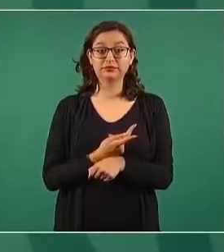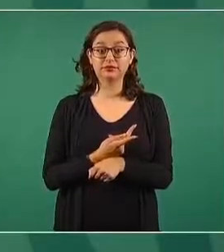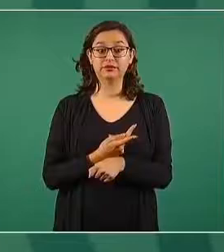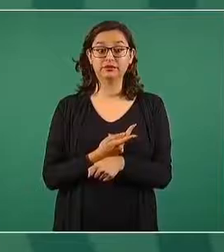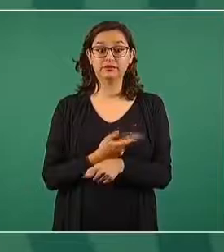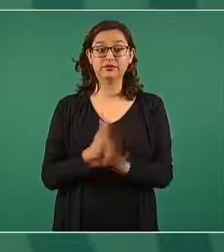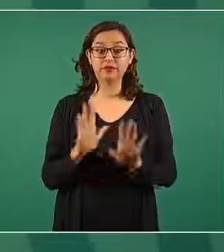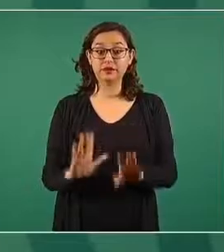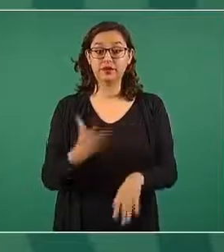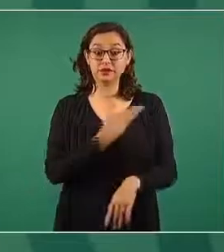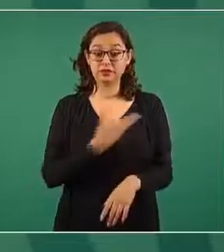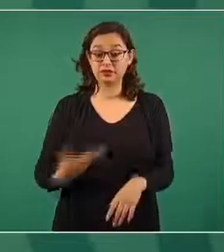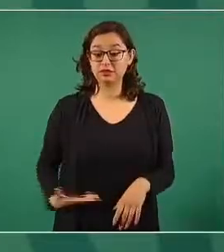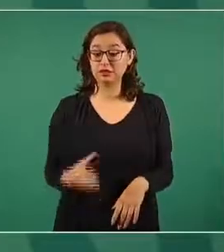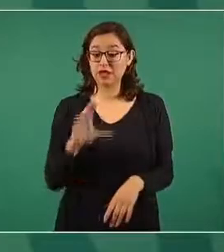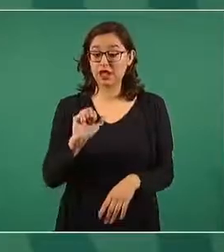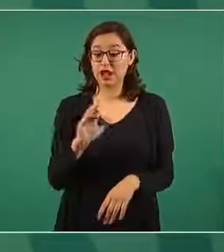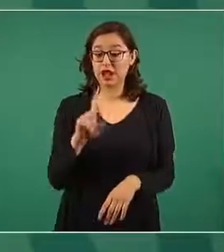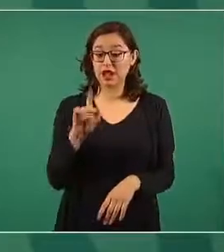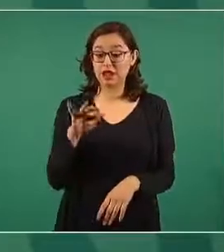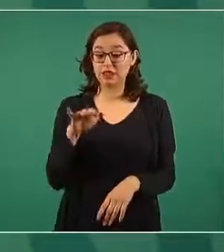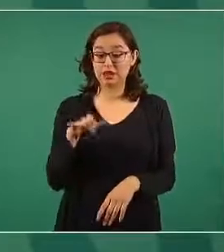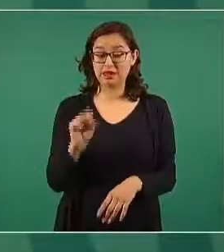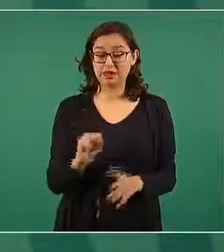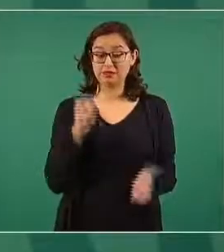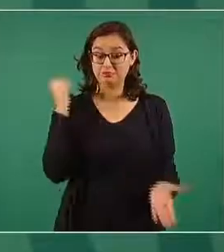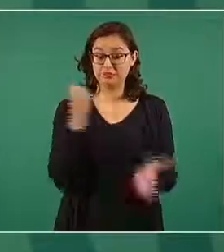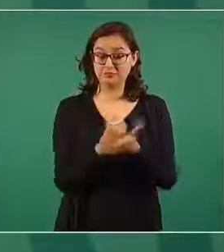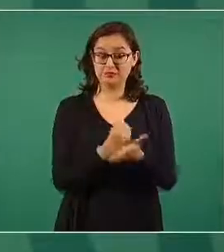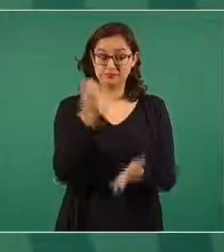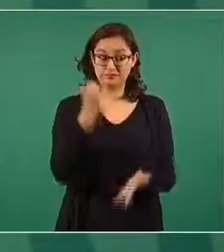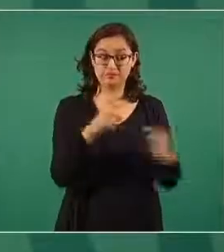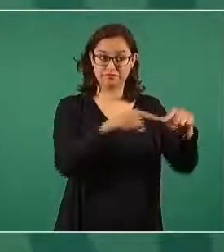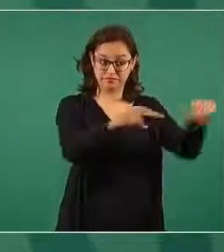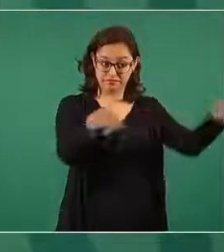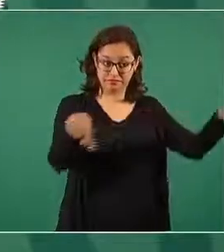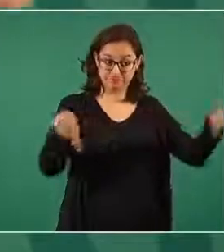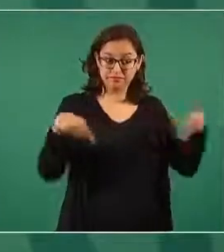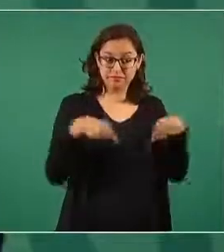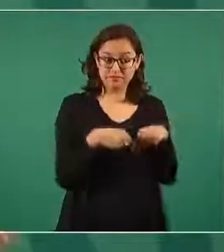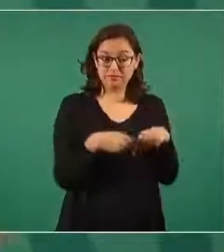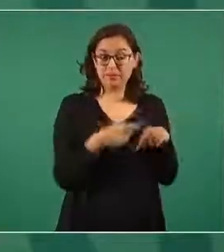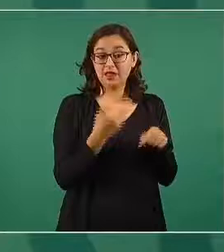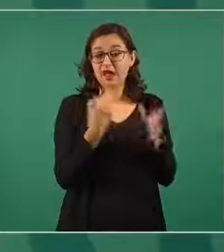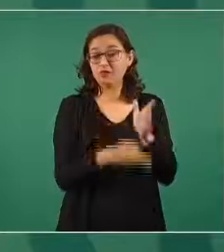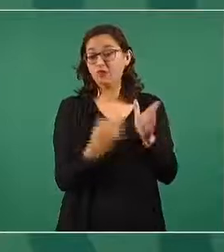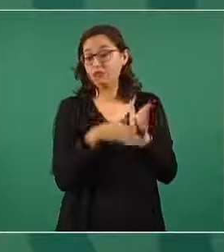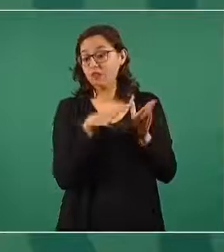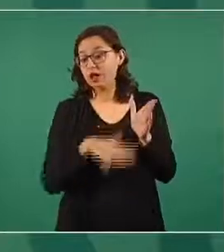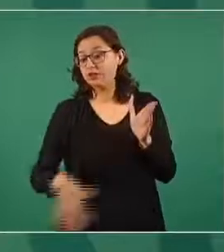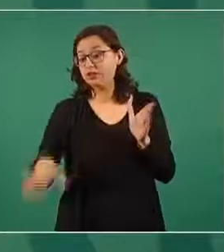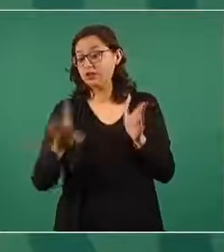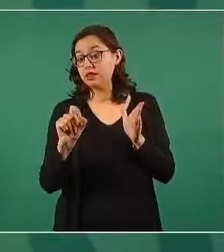del general Cárdenas, porque también ellos plantean que es